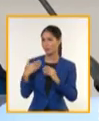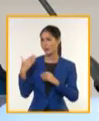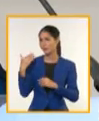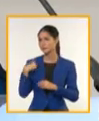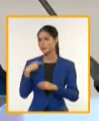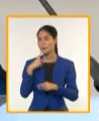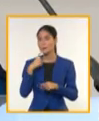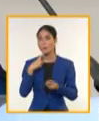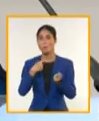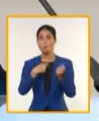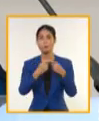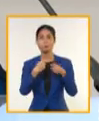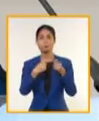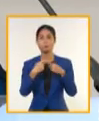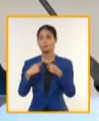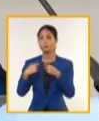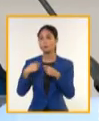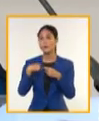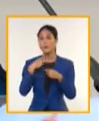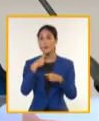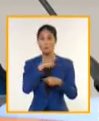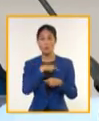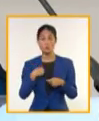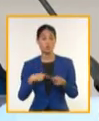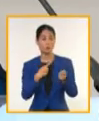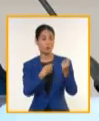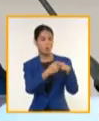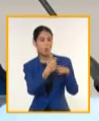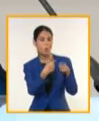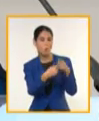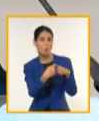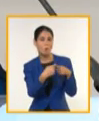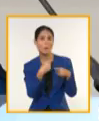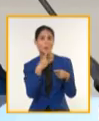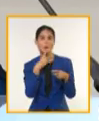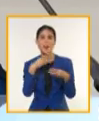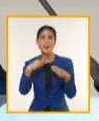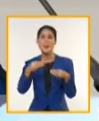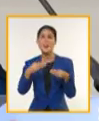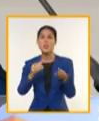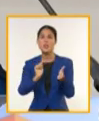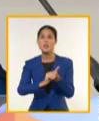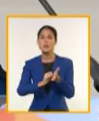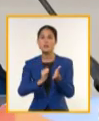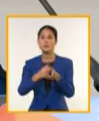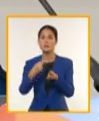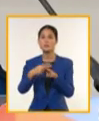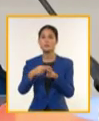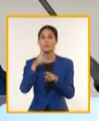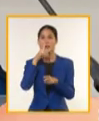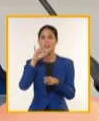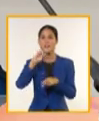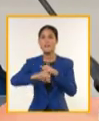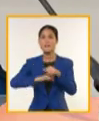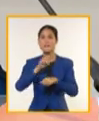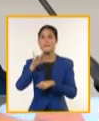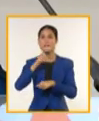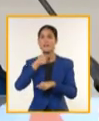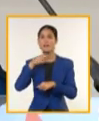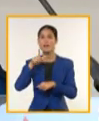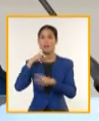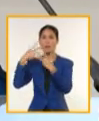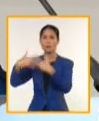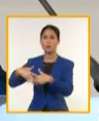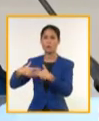exportamos nuestro níquel a China. Fue una etapa importante en la cual el pueblo cubano y las generaciones un